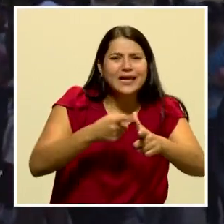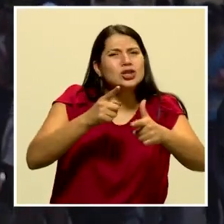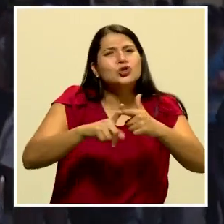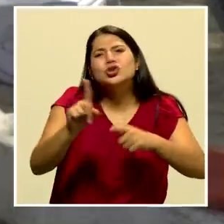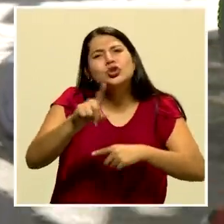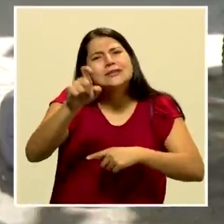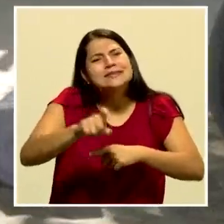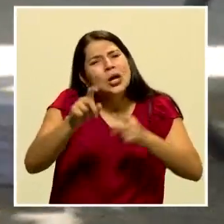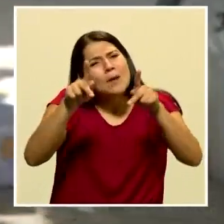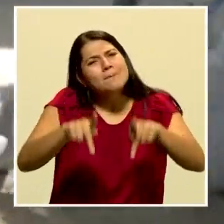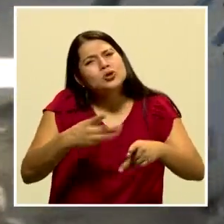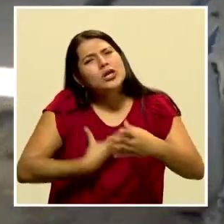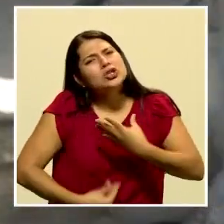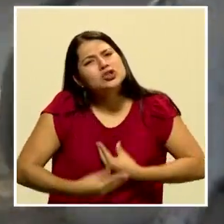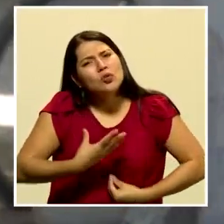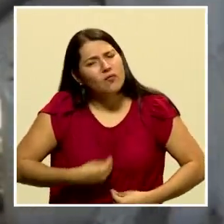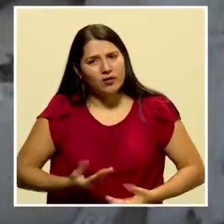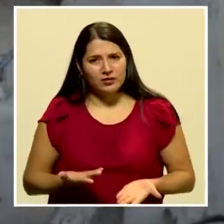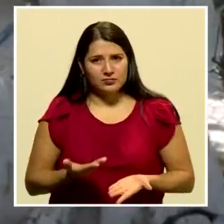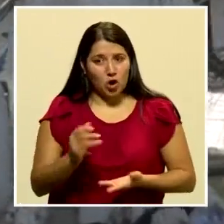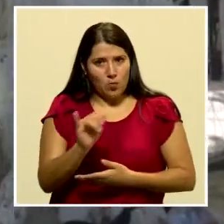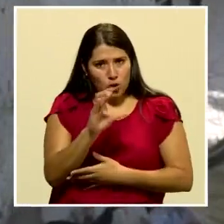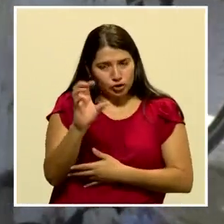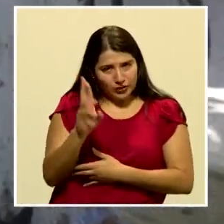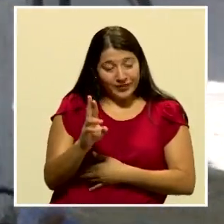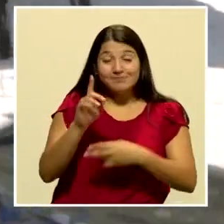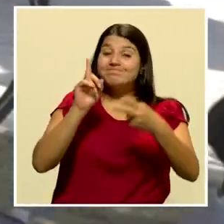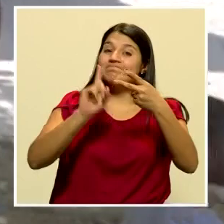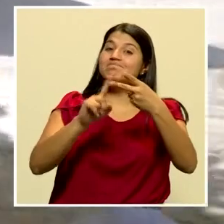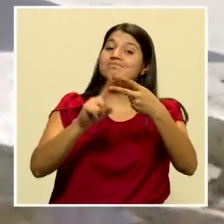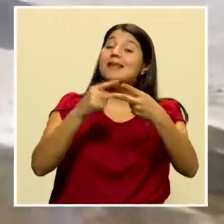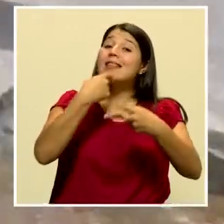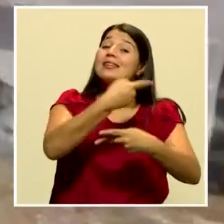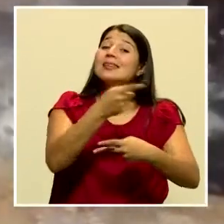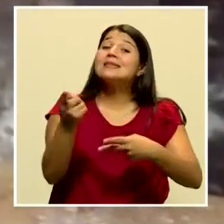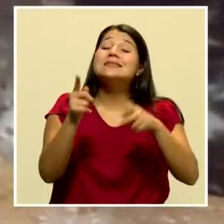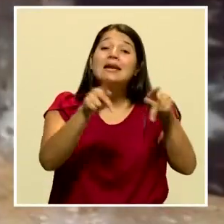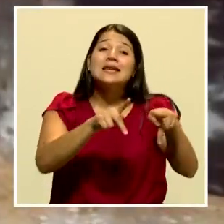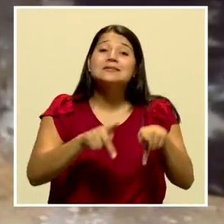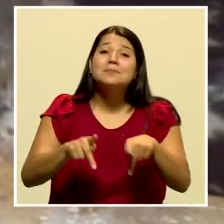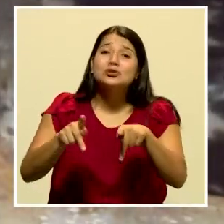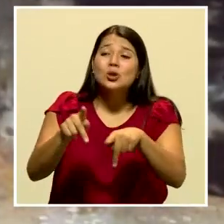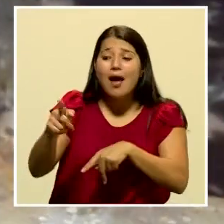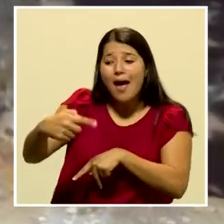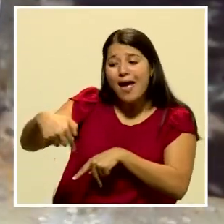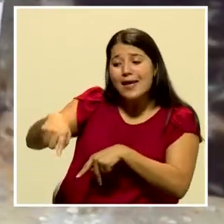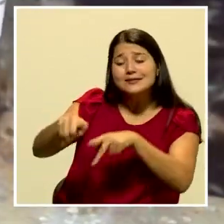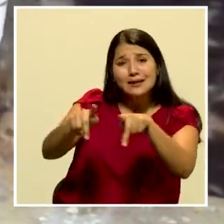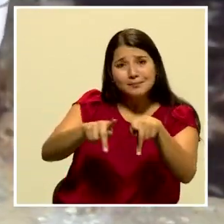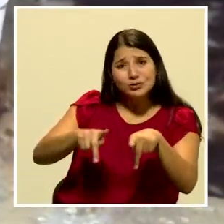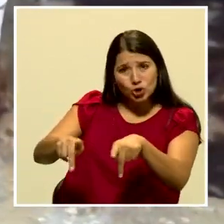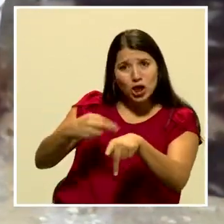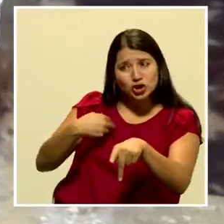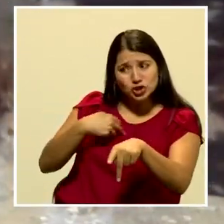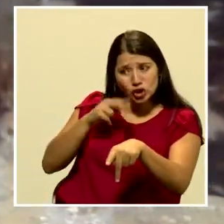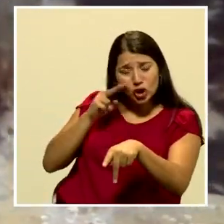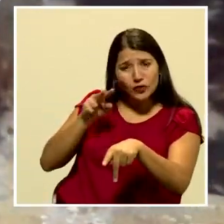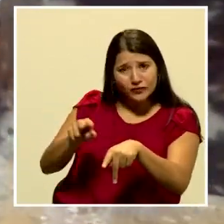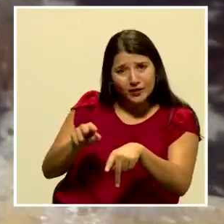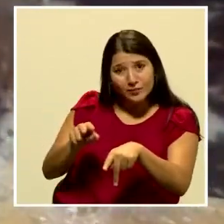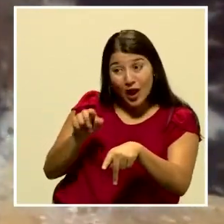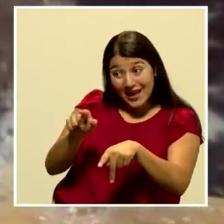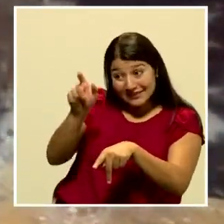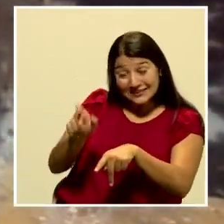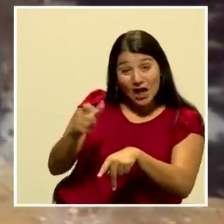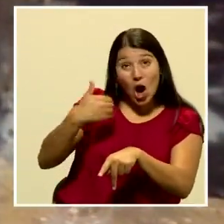sufra así. Y lo segundo es decirle a la teleaudiencia que estas personas que hemos conocido en este camino, este señor que